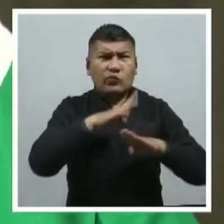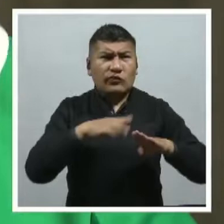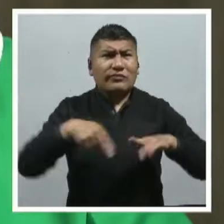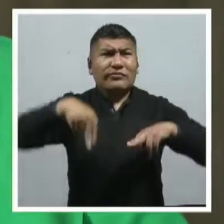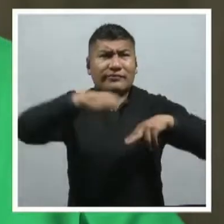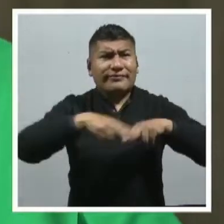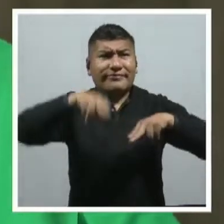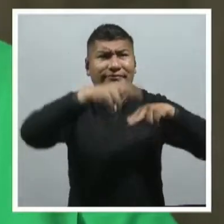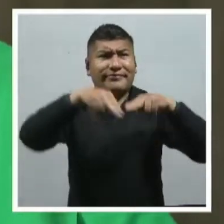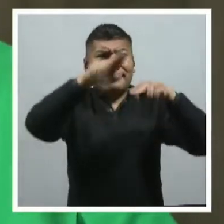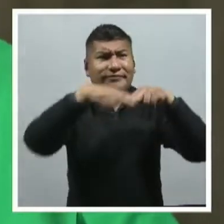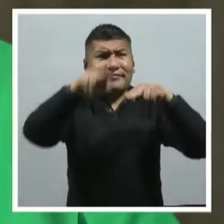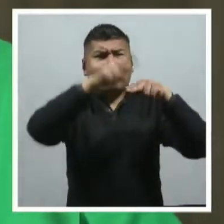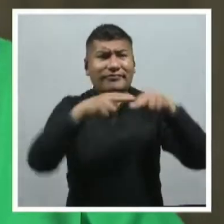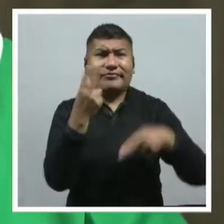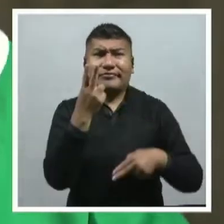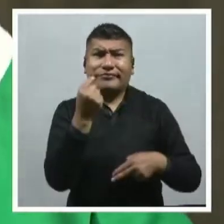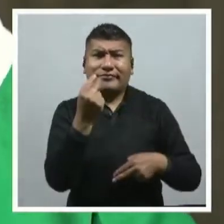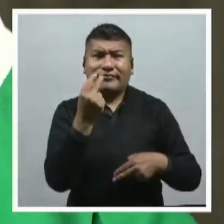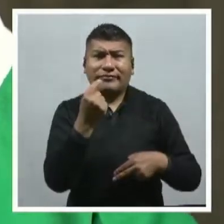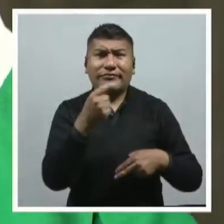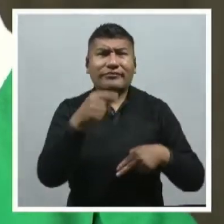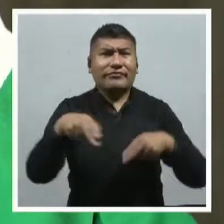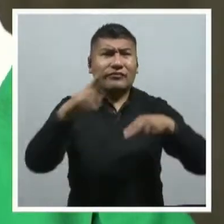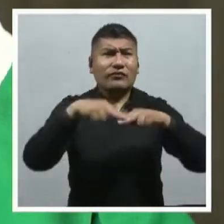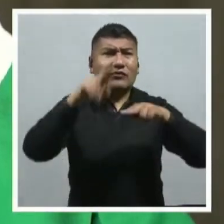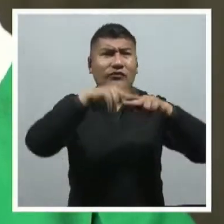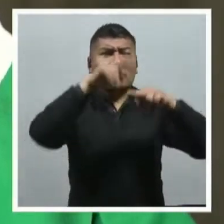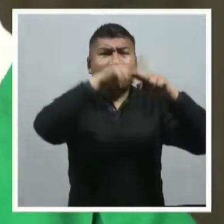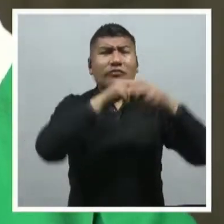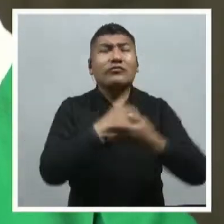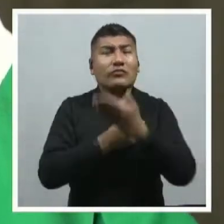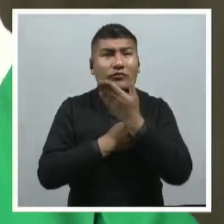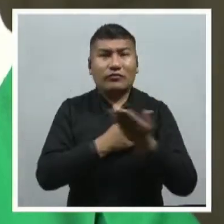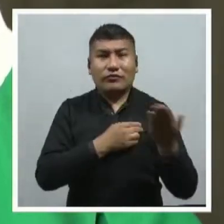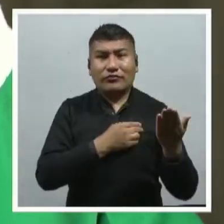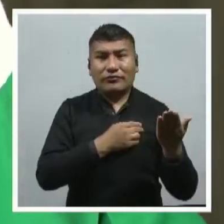más riquezas, por acumular más cosas.